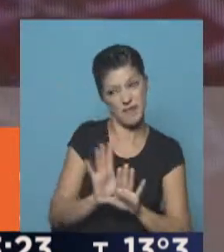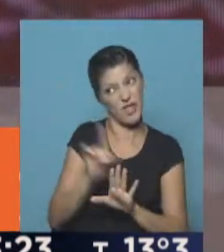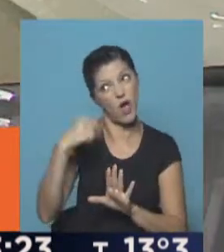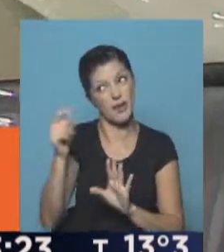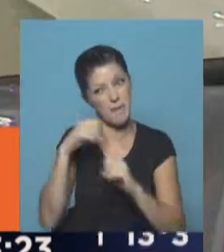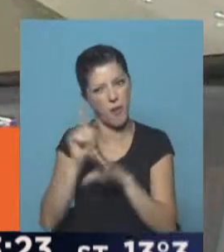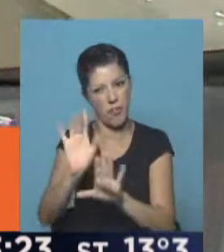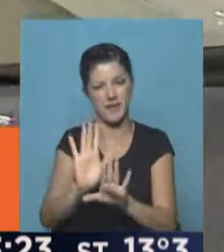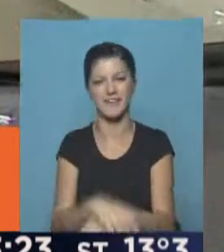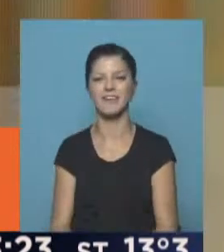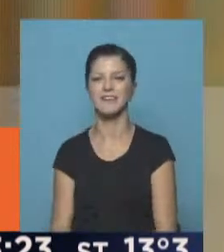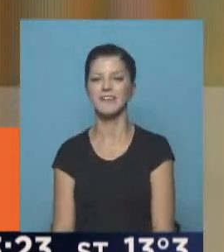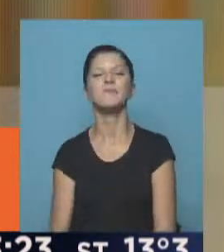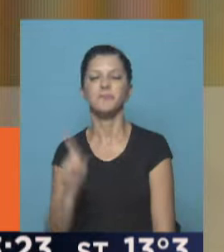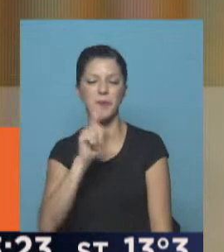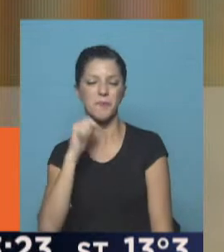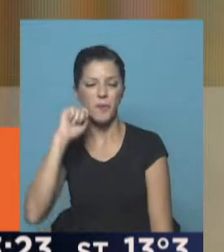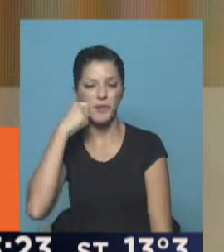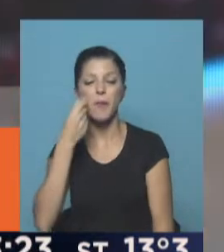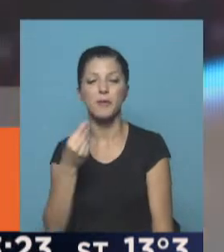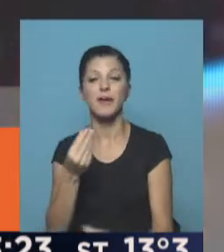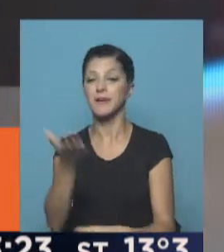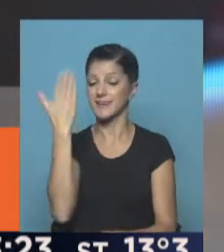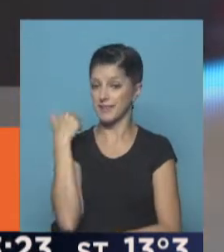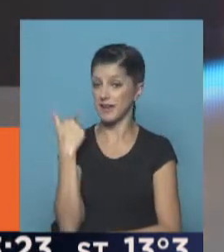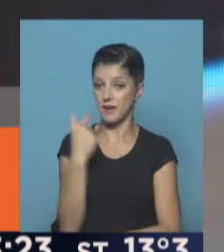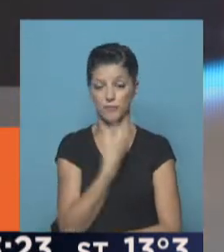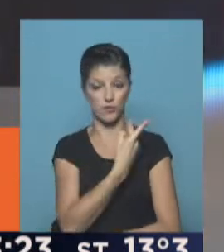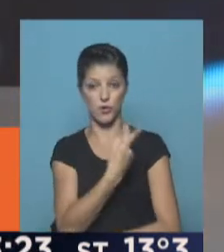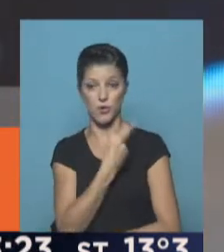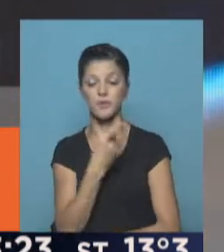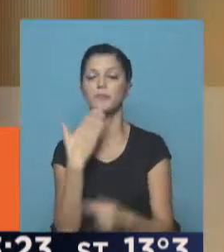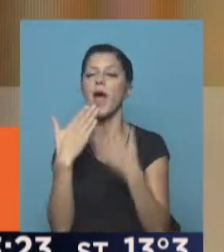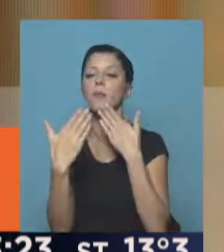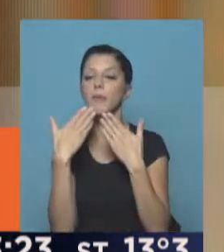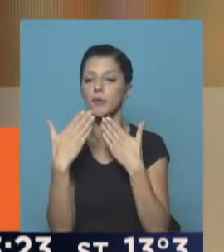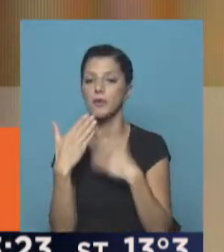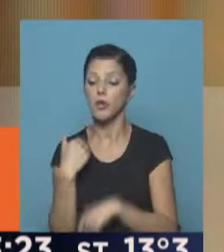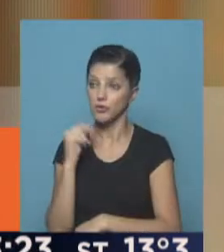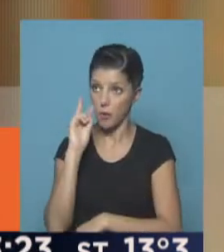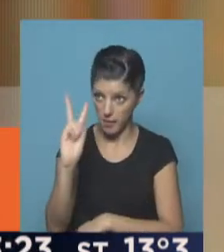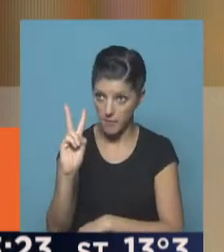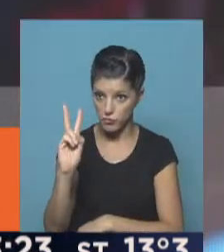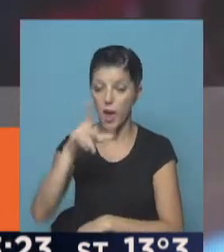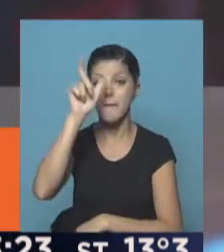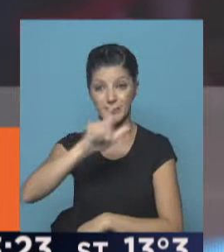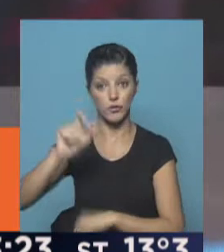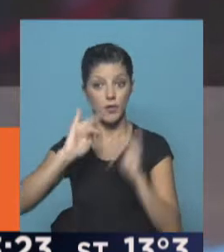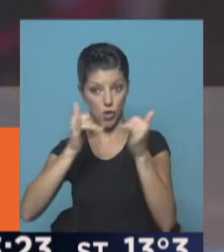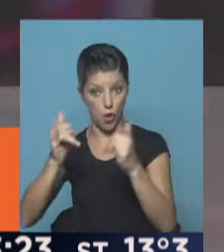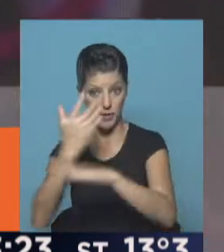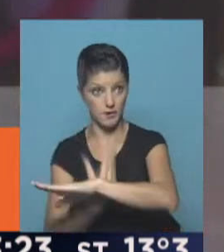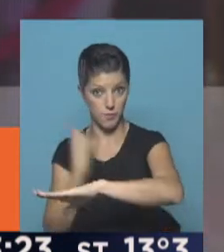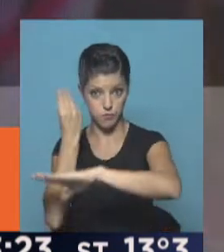si. No, me encantaría porque justamente recién hablábamos acá con Raúl de la Torre. Veíamos, por un lado, gente joven a la cabeza